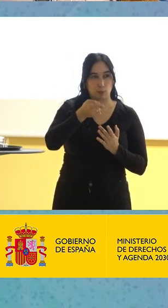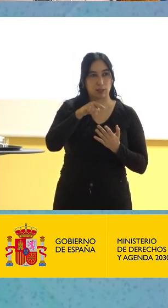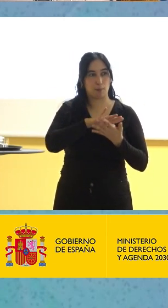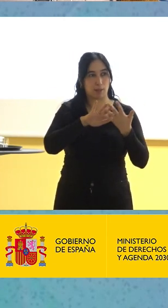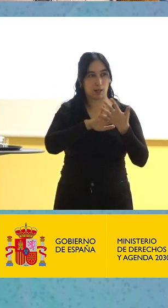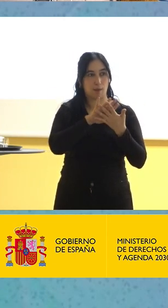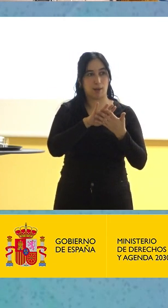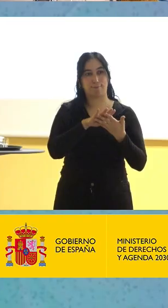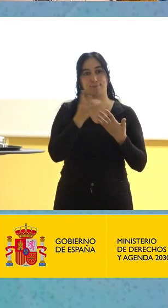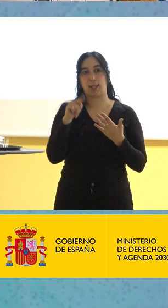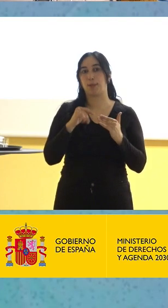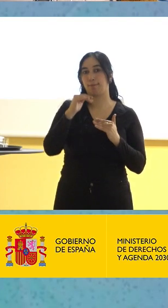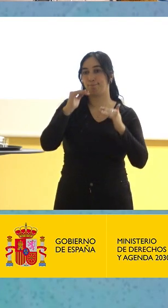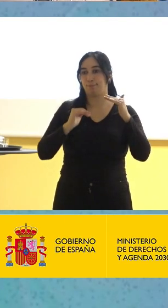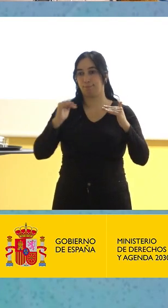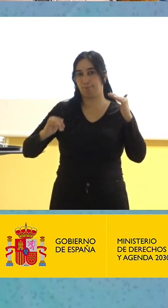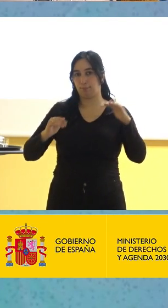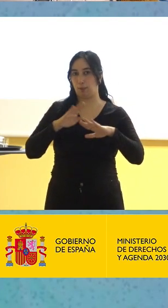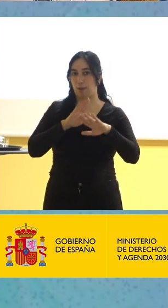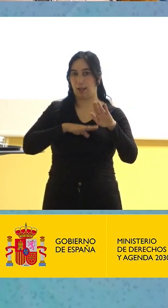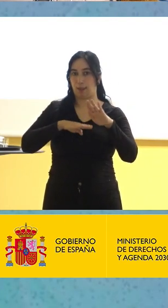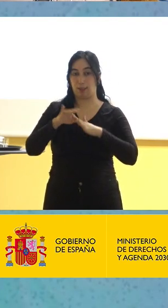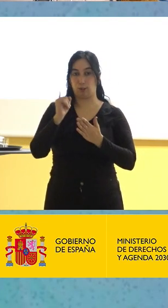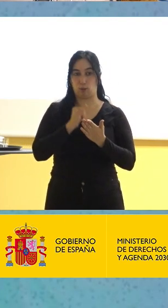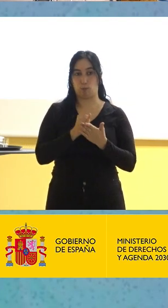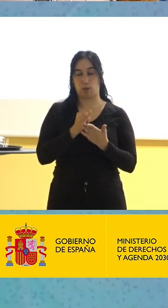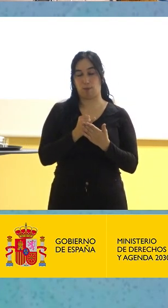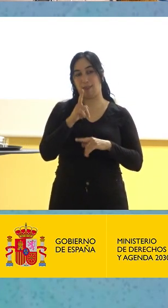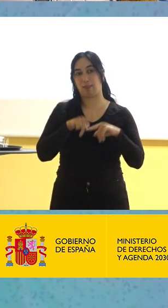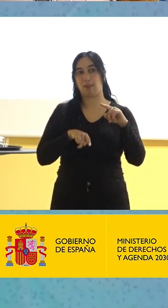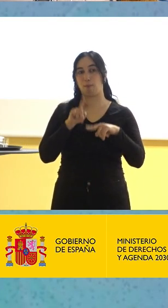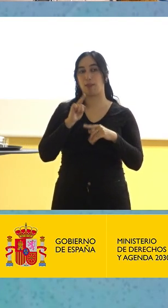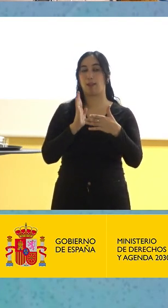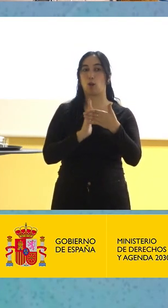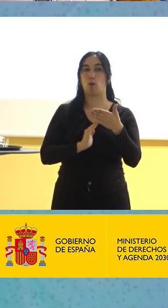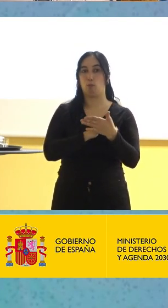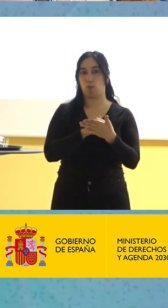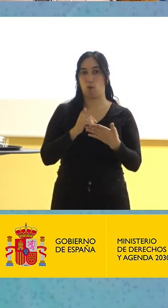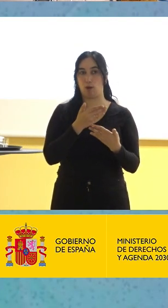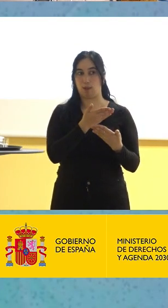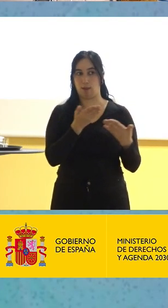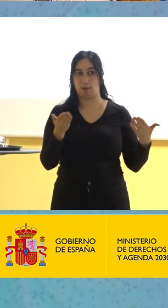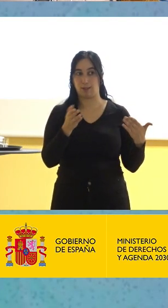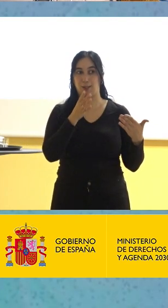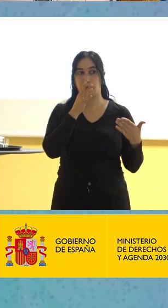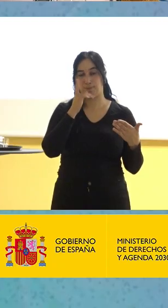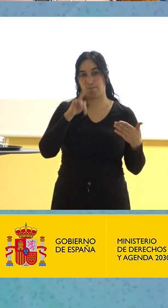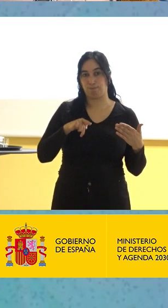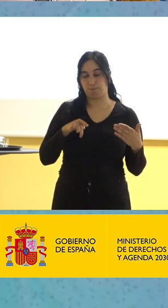bueno, hay inequidades en el acceso a esta prueba por parte de las diferentes comunidades autónomas, ya que bueno, pues la